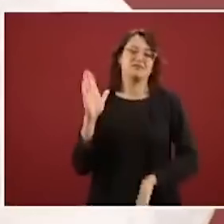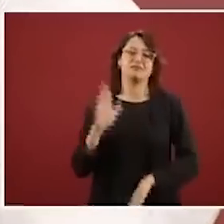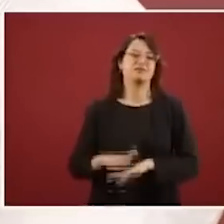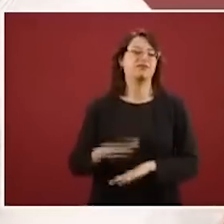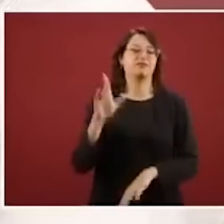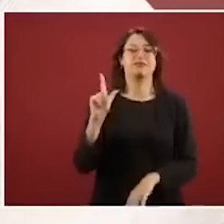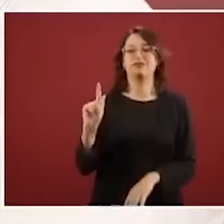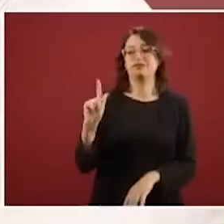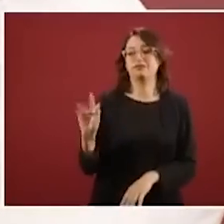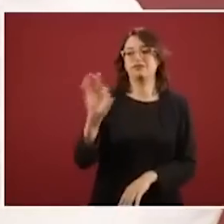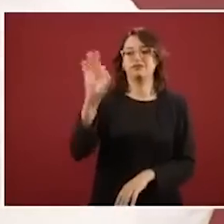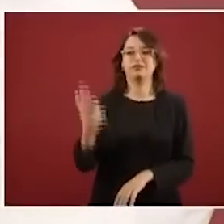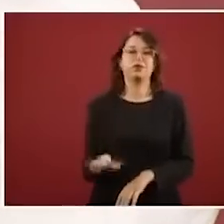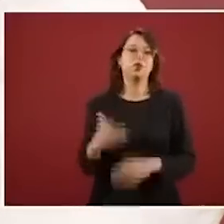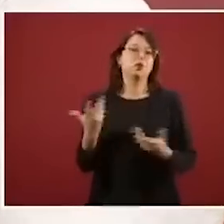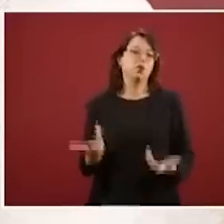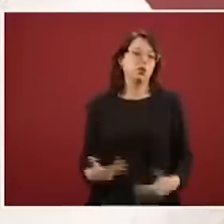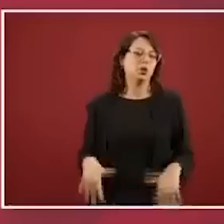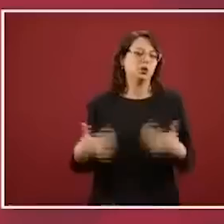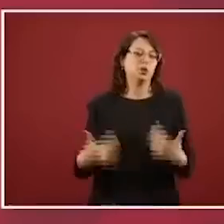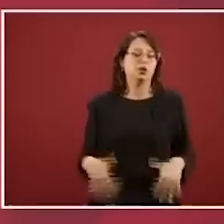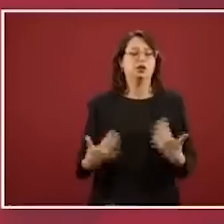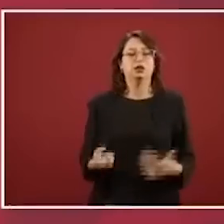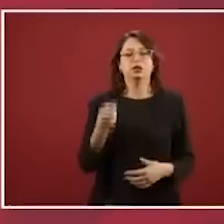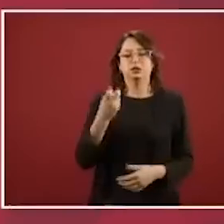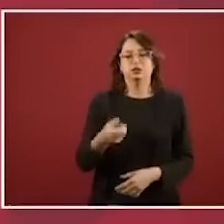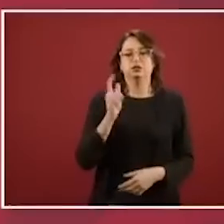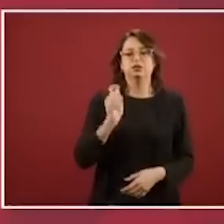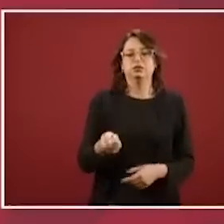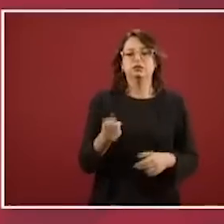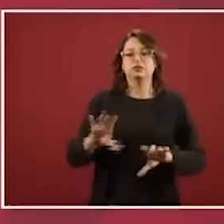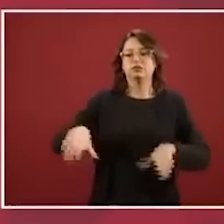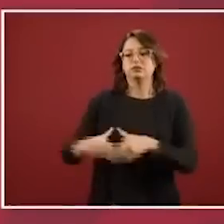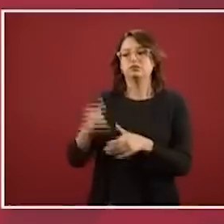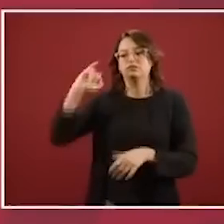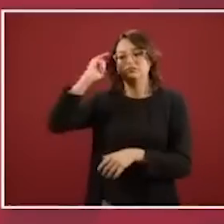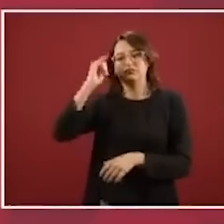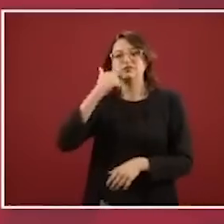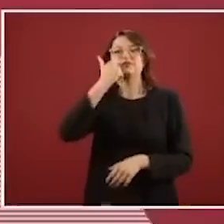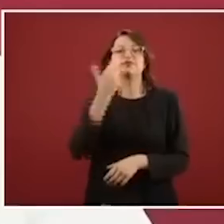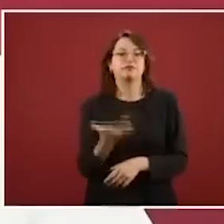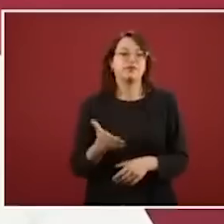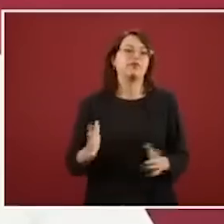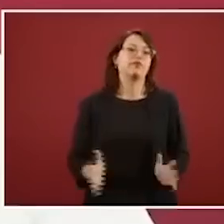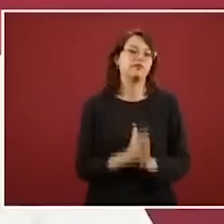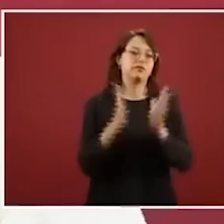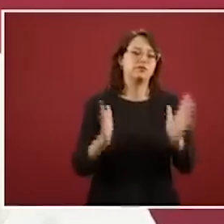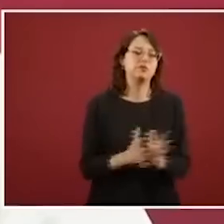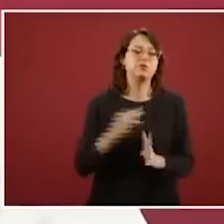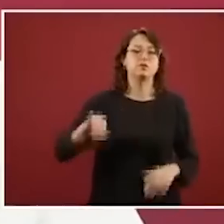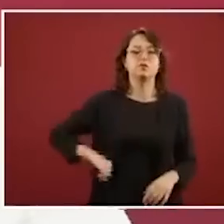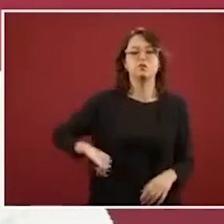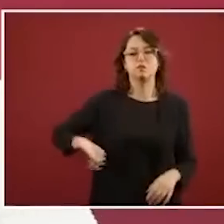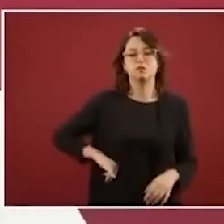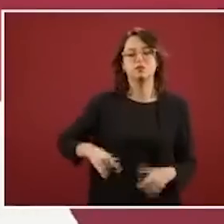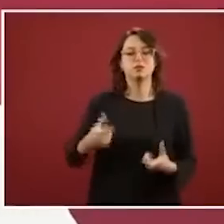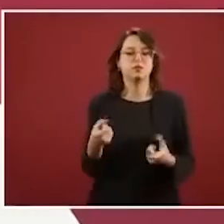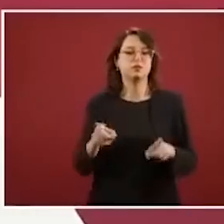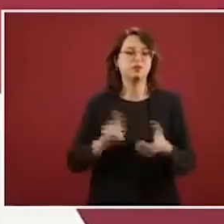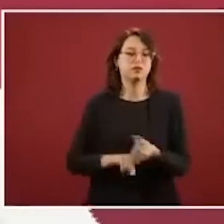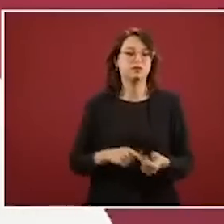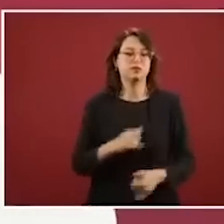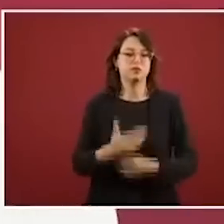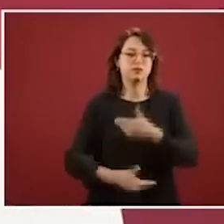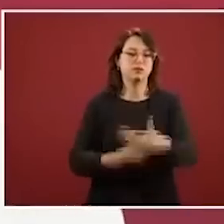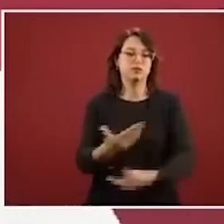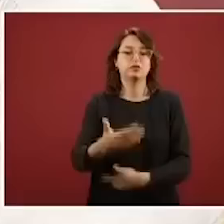y esto también demuestra el interés de nuestras comunidades por participar en este proceso. Y con relación al tema de la